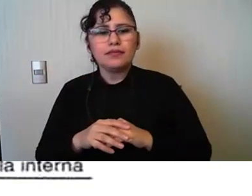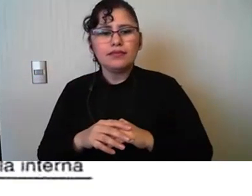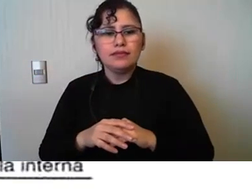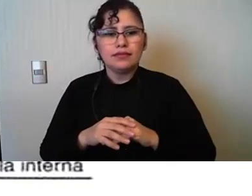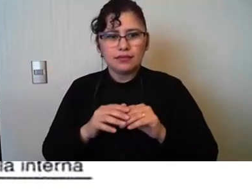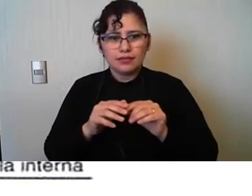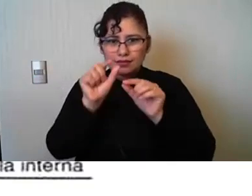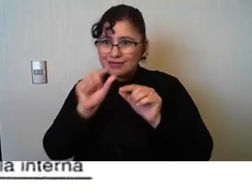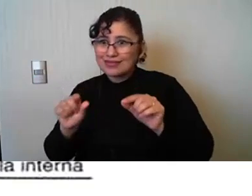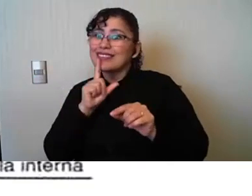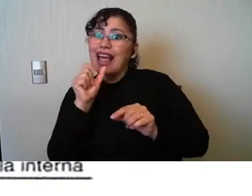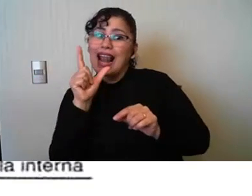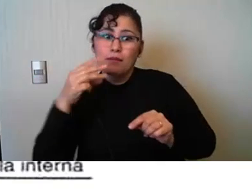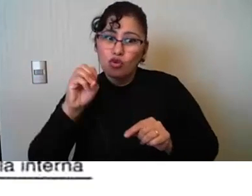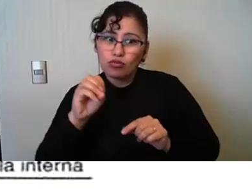es tálamo,